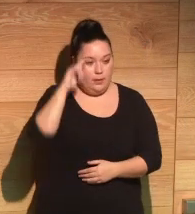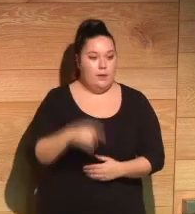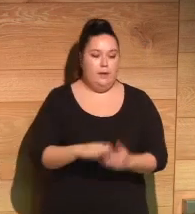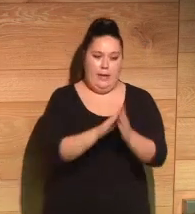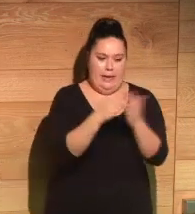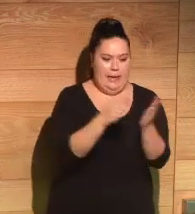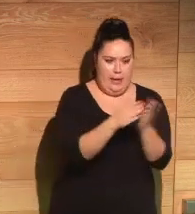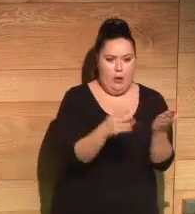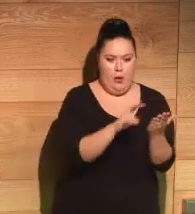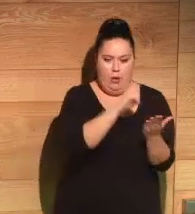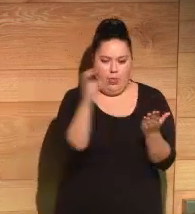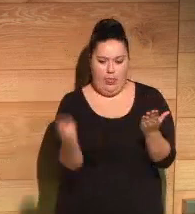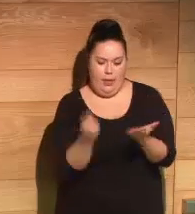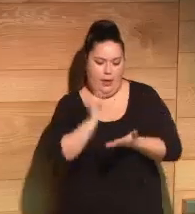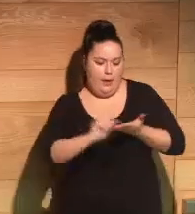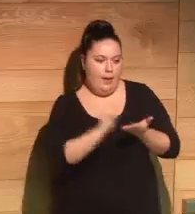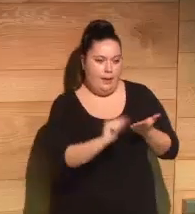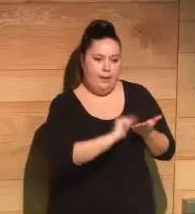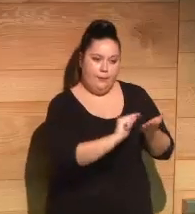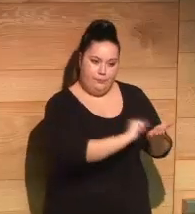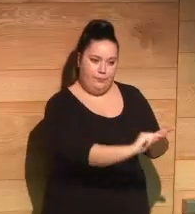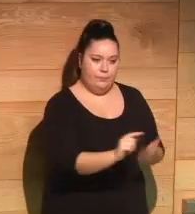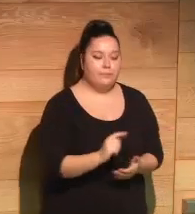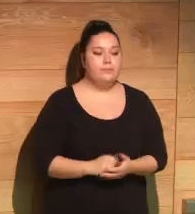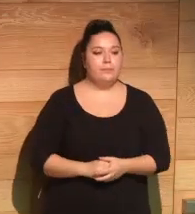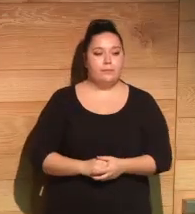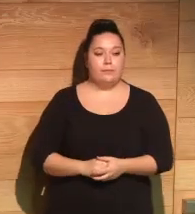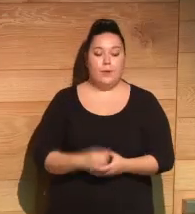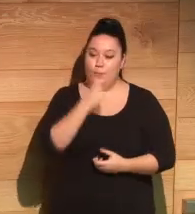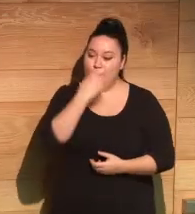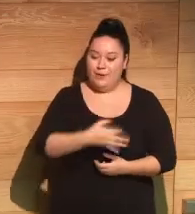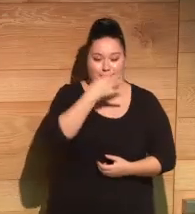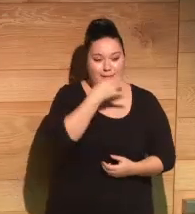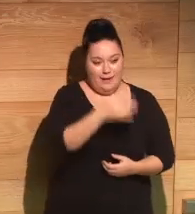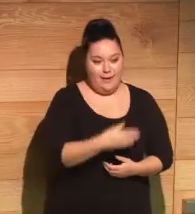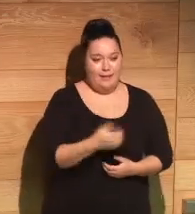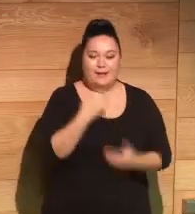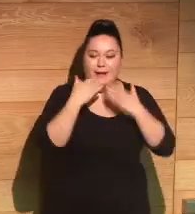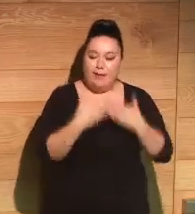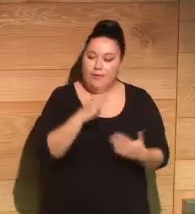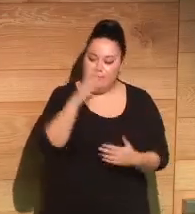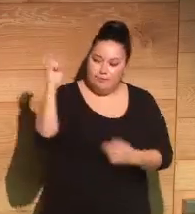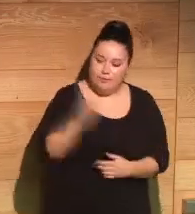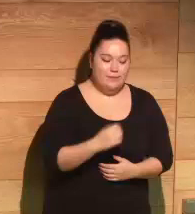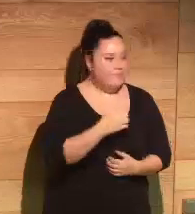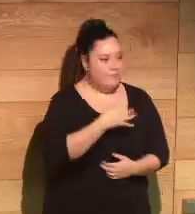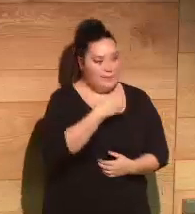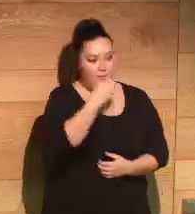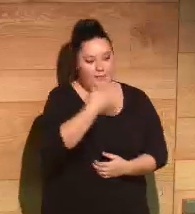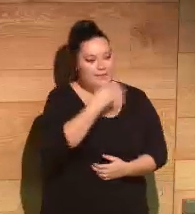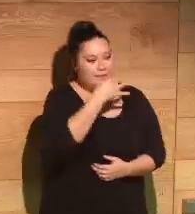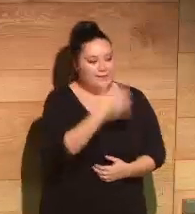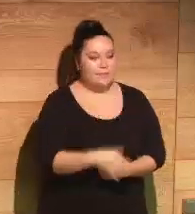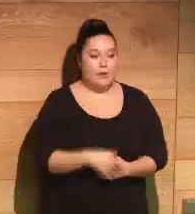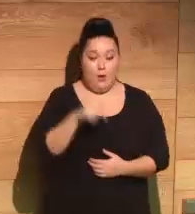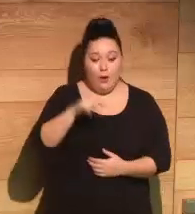o Puntos ciegos, Ignorancia pública y Conocimiento privado. Buenas tardes, Fernando, y gracias por acompañarnos. Buenas tardes. También